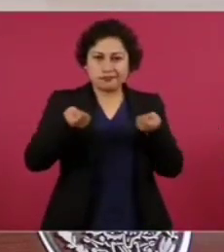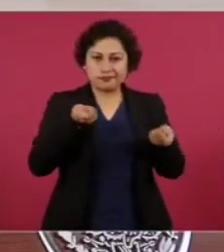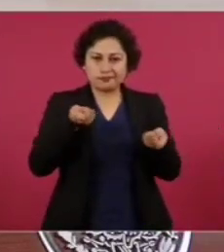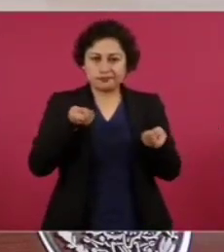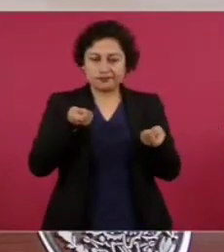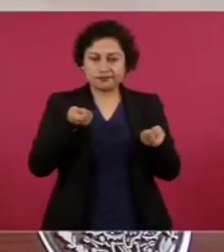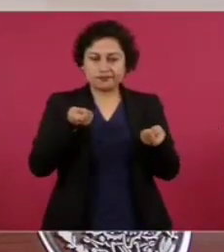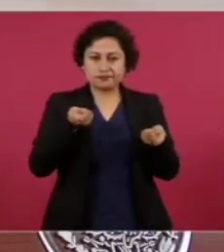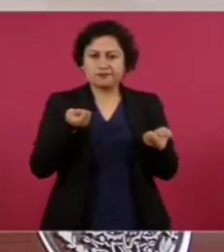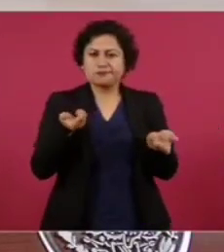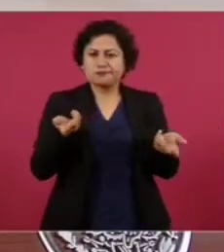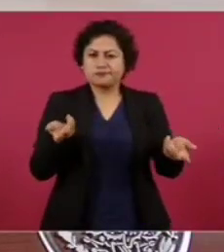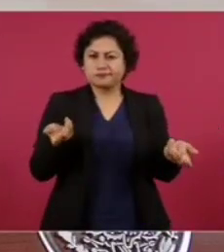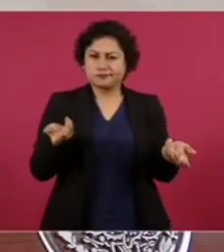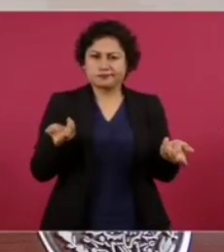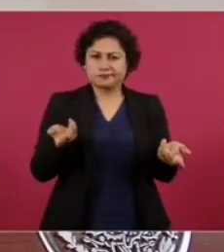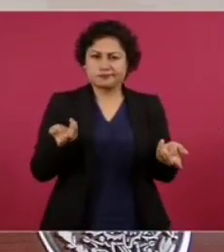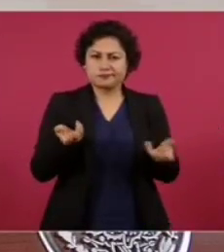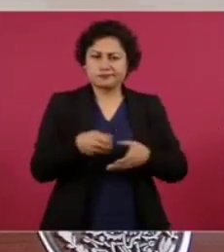son